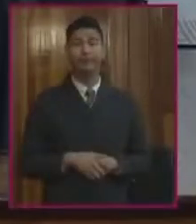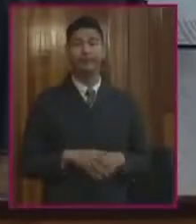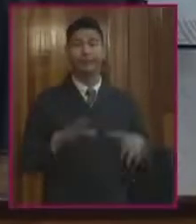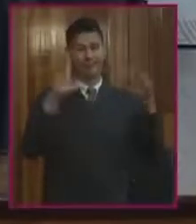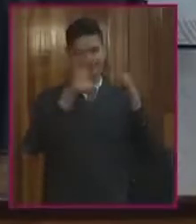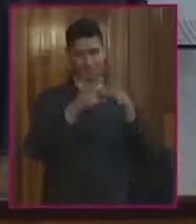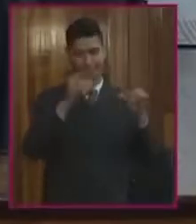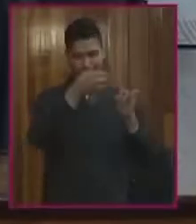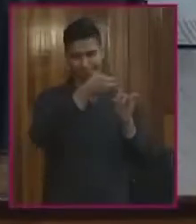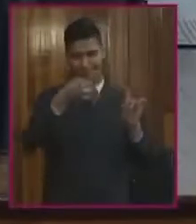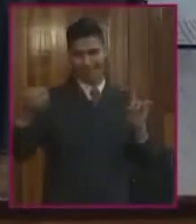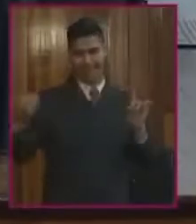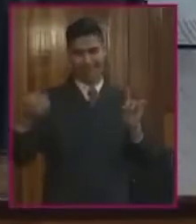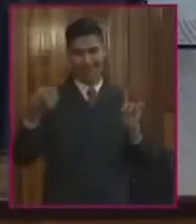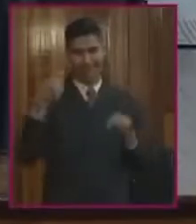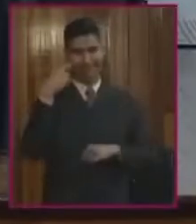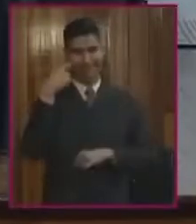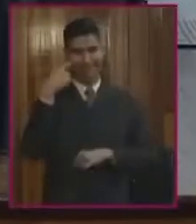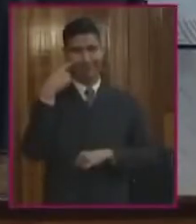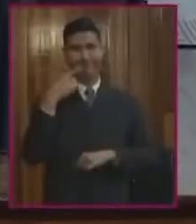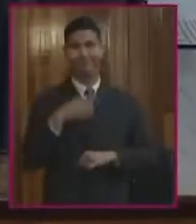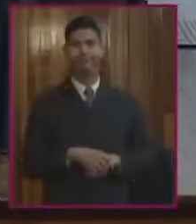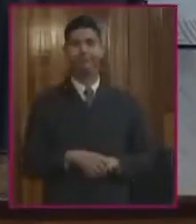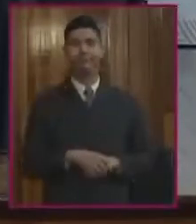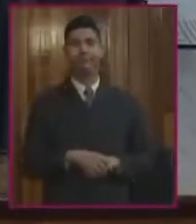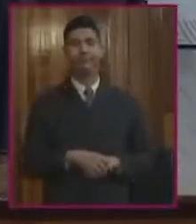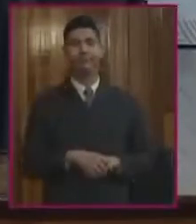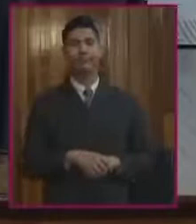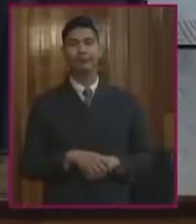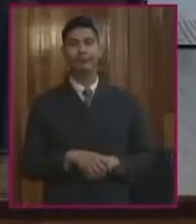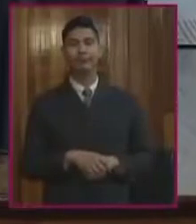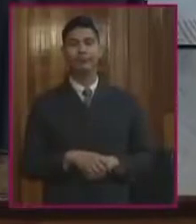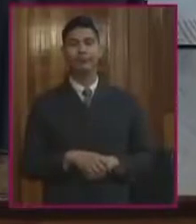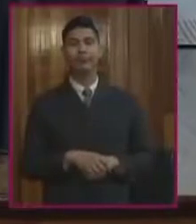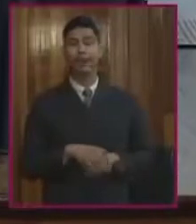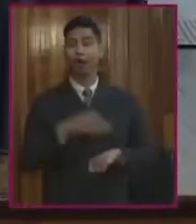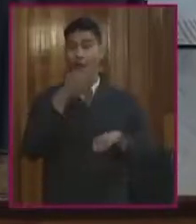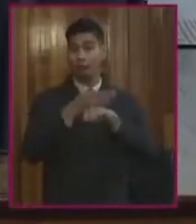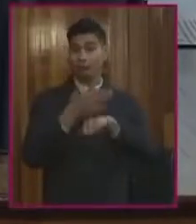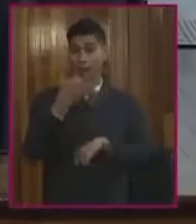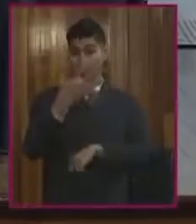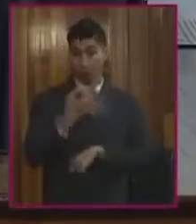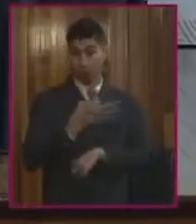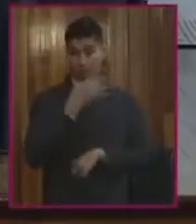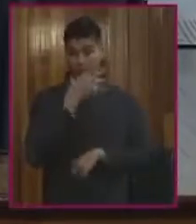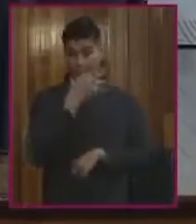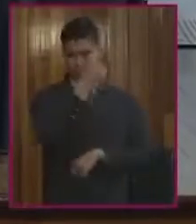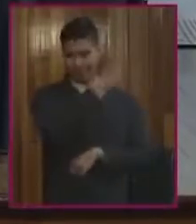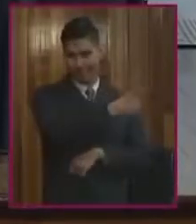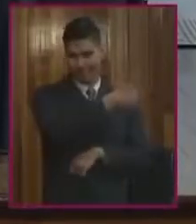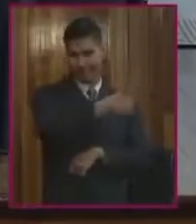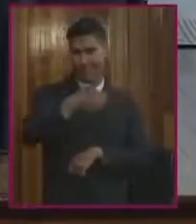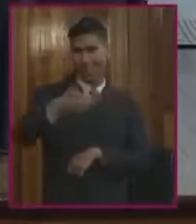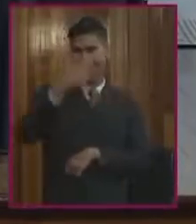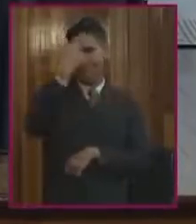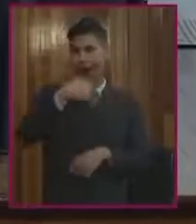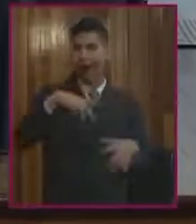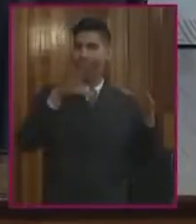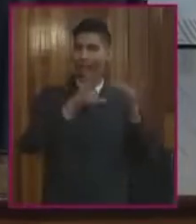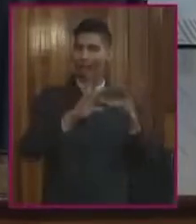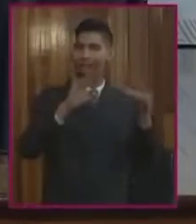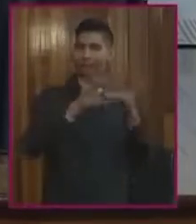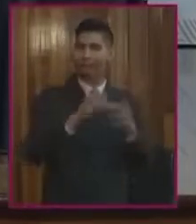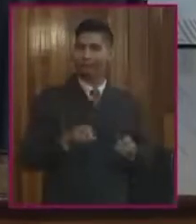de trabajo. Bueno, tenemos nosotros 5 minutos como máximo para la exposición de